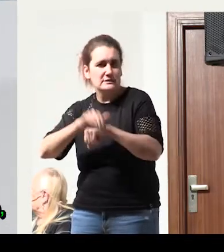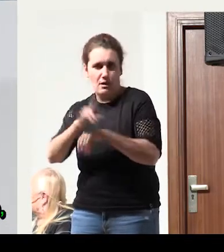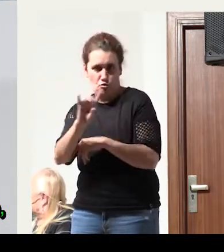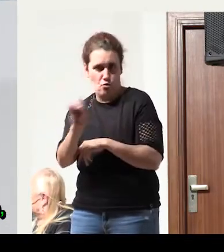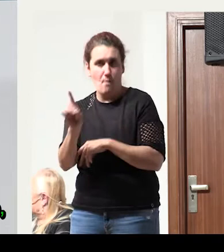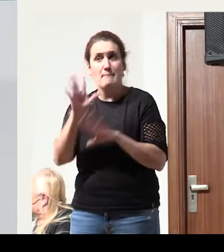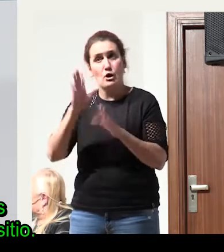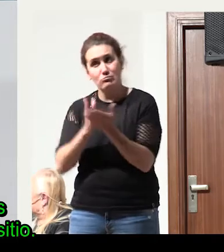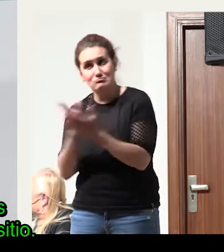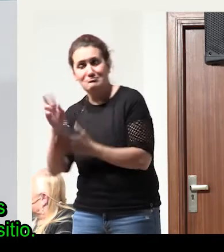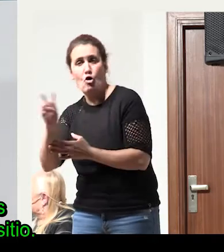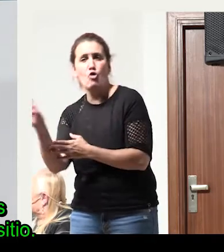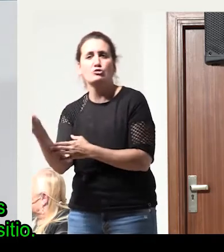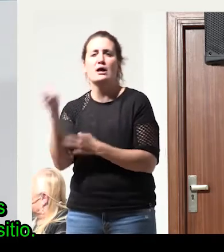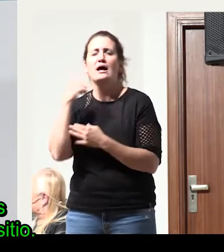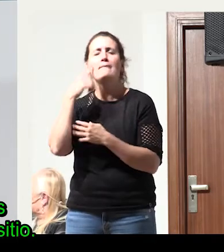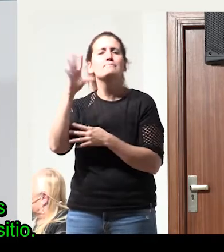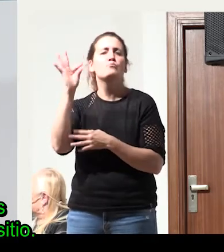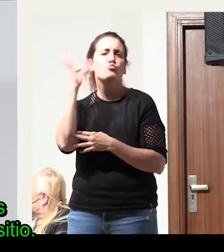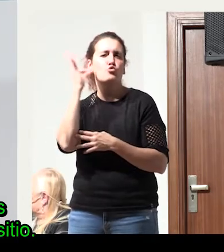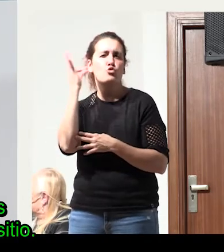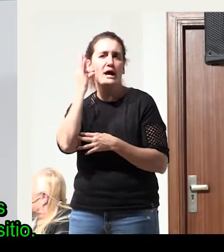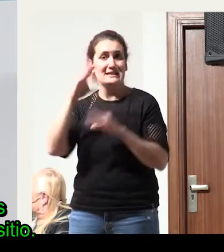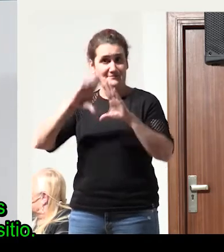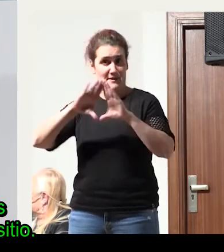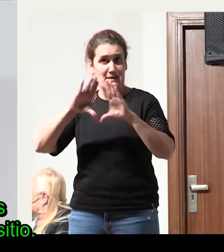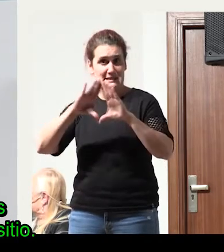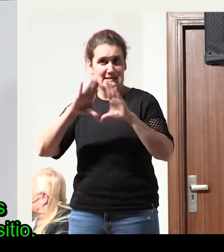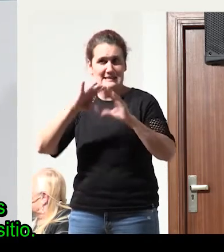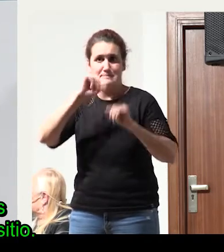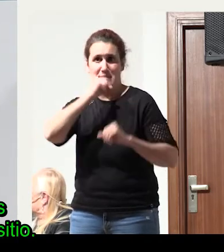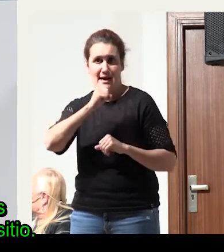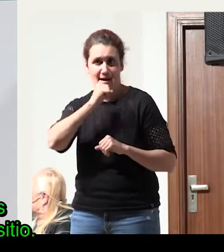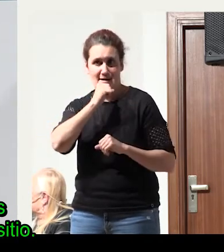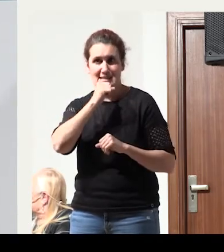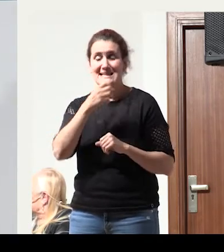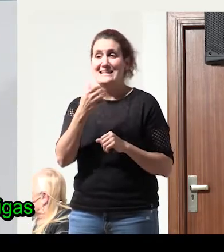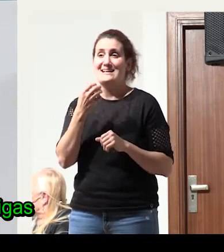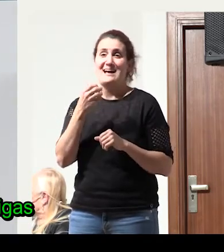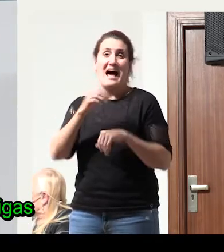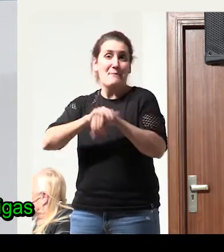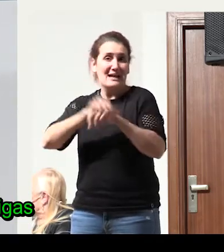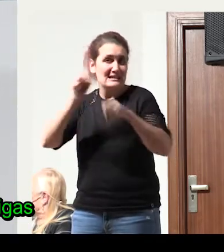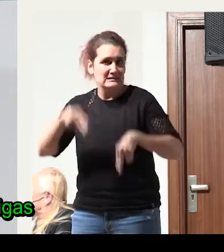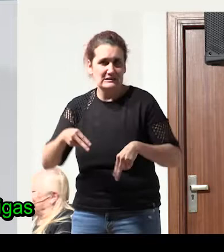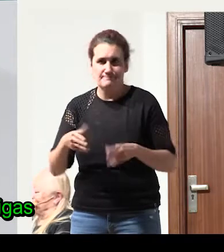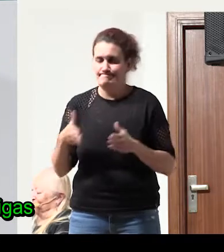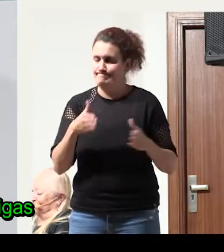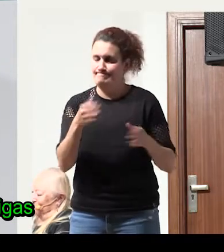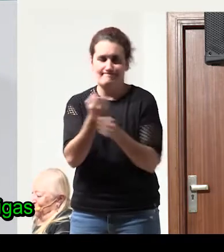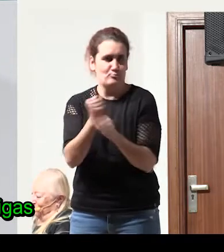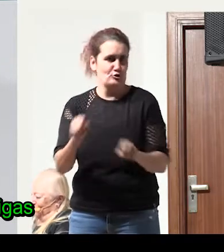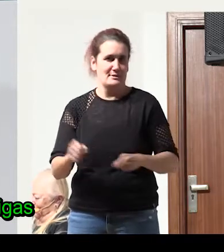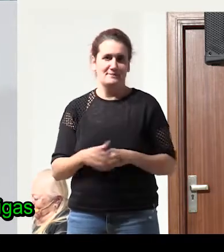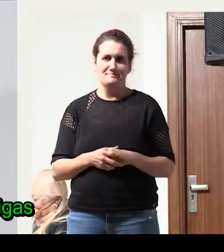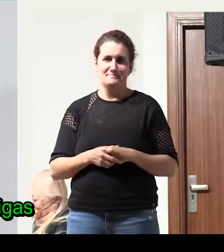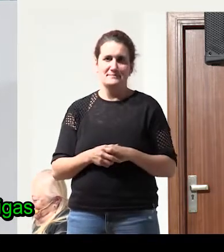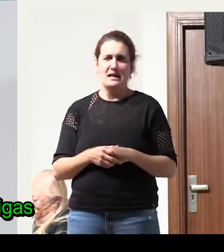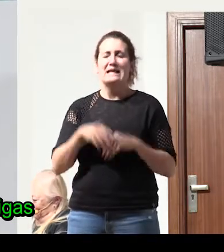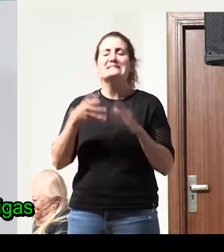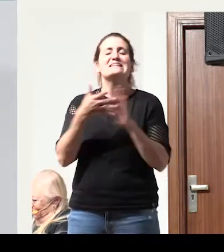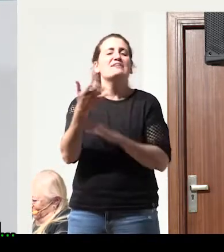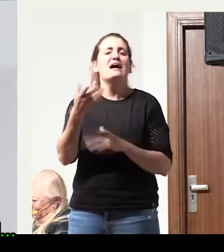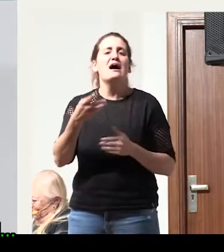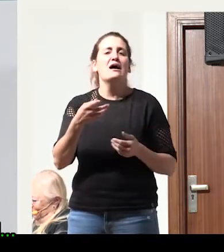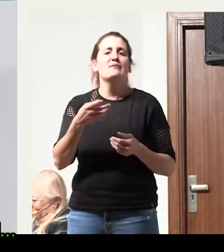parte, desde luego, las mujeres feministas viejas sin amigas no vamos a ningún sitio. Quiero decir, en general las mujeres sin amigas no vamos a